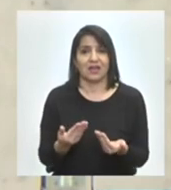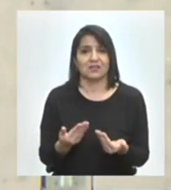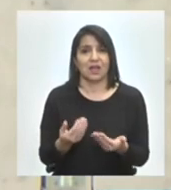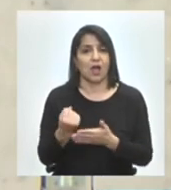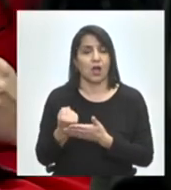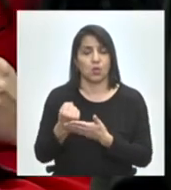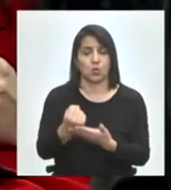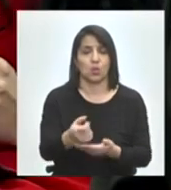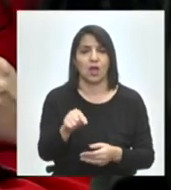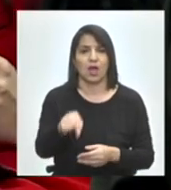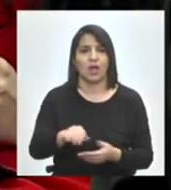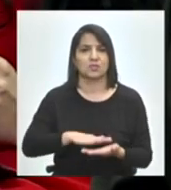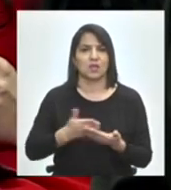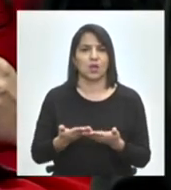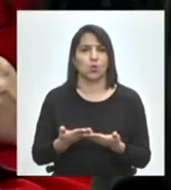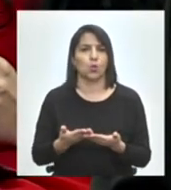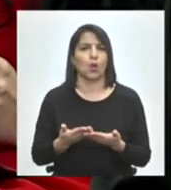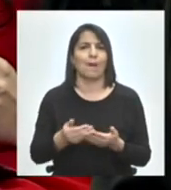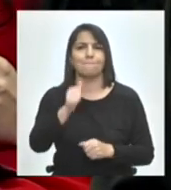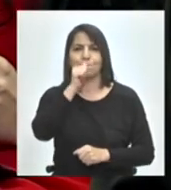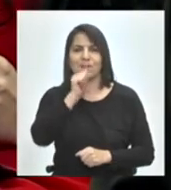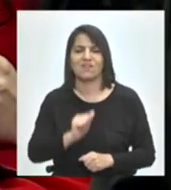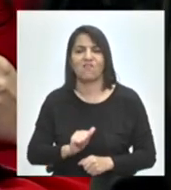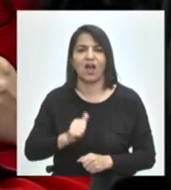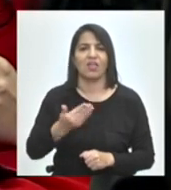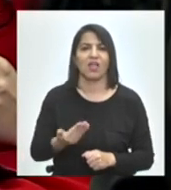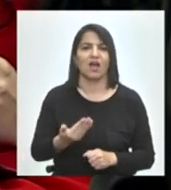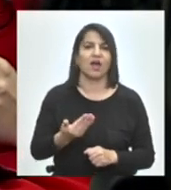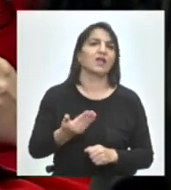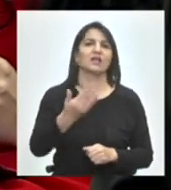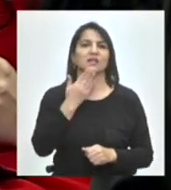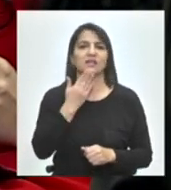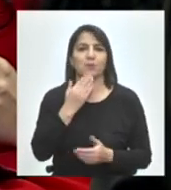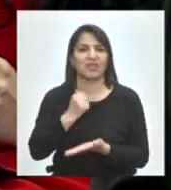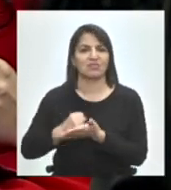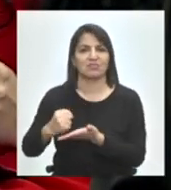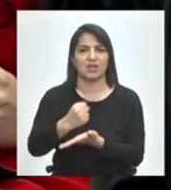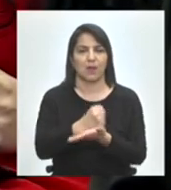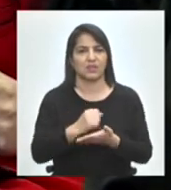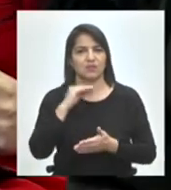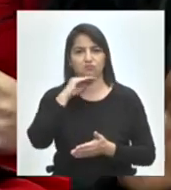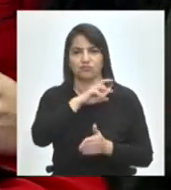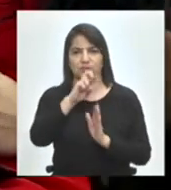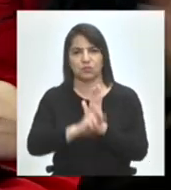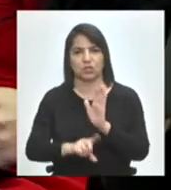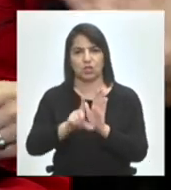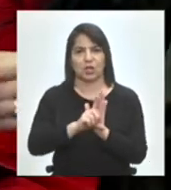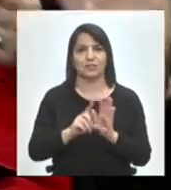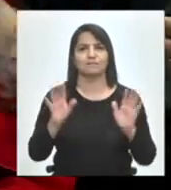salud privada y espero que pronto se destrabe la tramitación de dicha iniciativa.